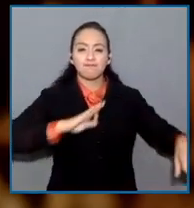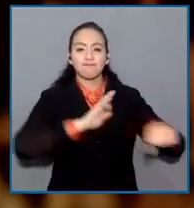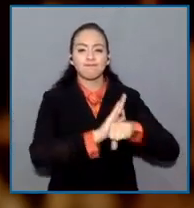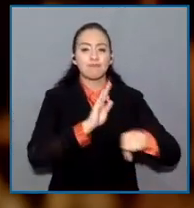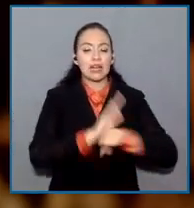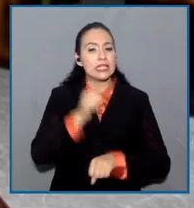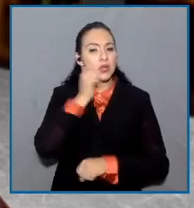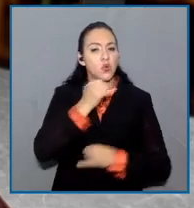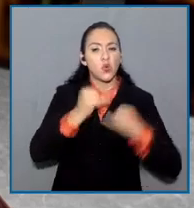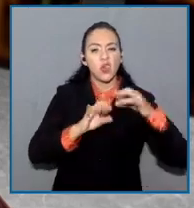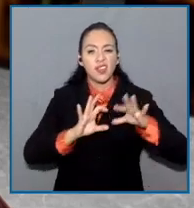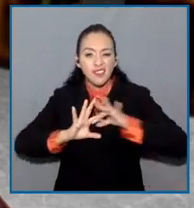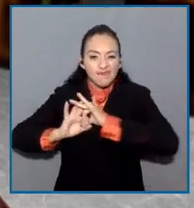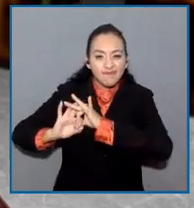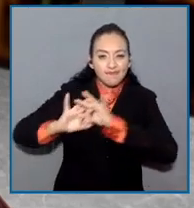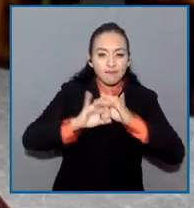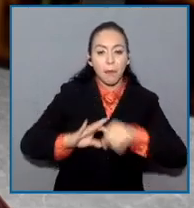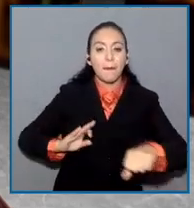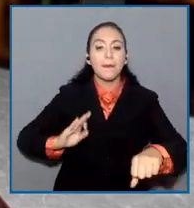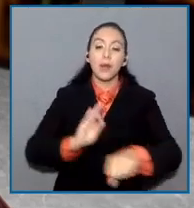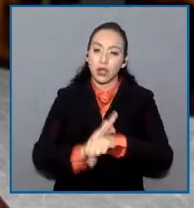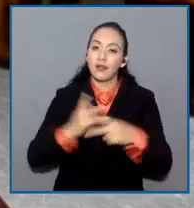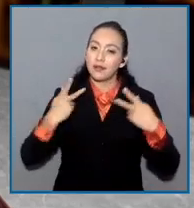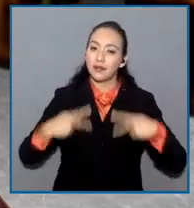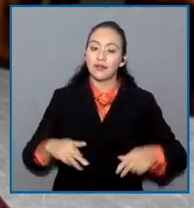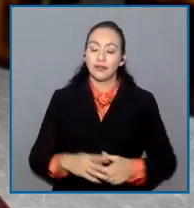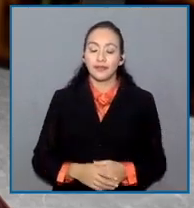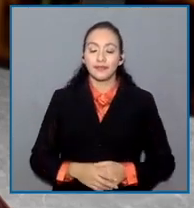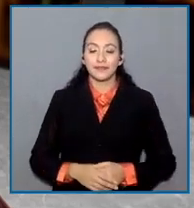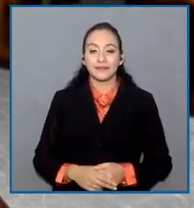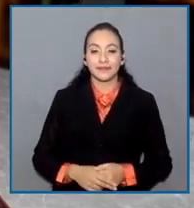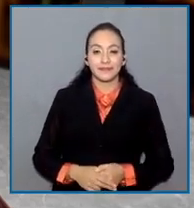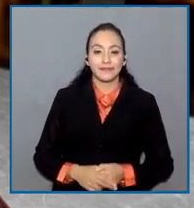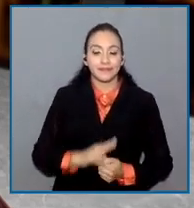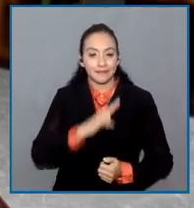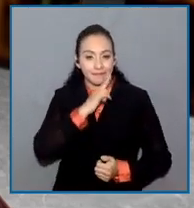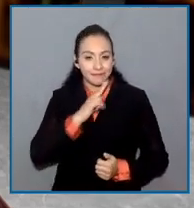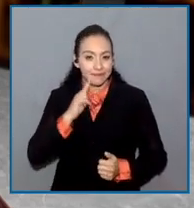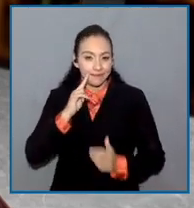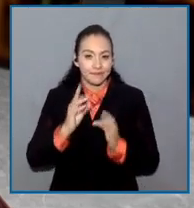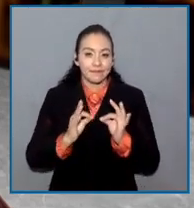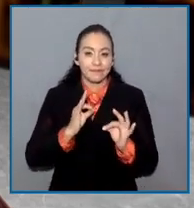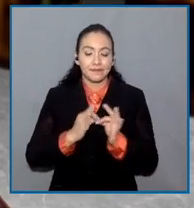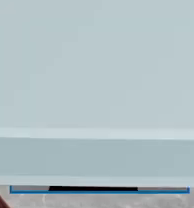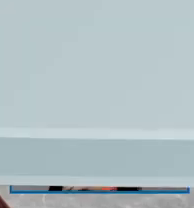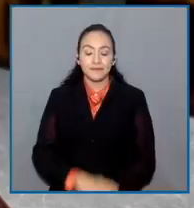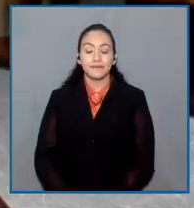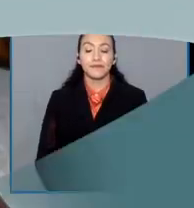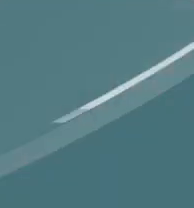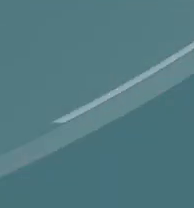la Federación. Para el canal del Poder Judicial de la Federación, Citlali Pérez.